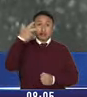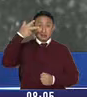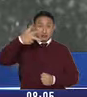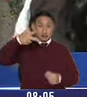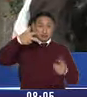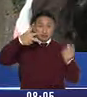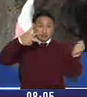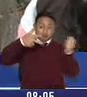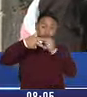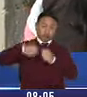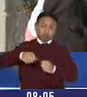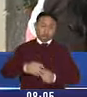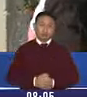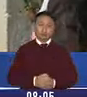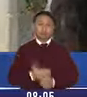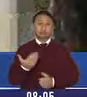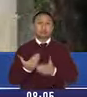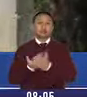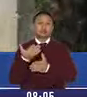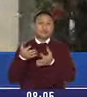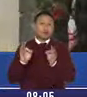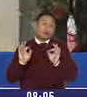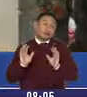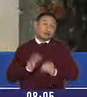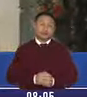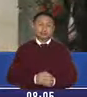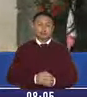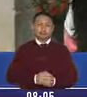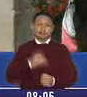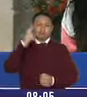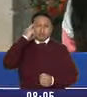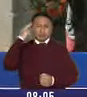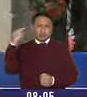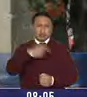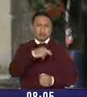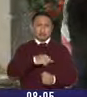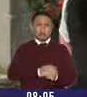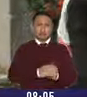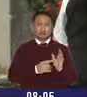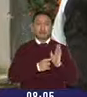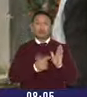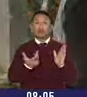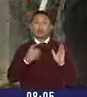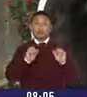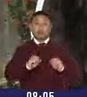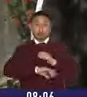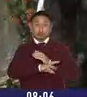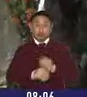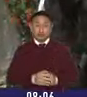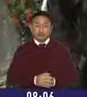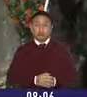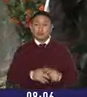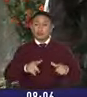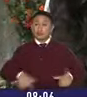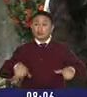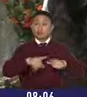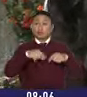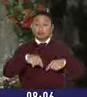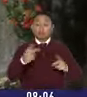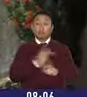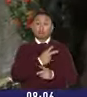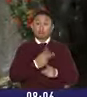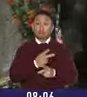vigilancia. Creo que es una nueva modalidad. De pronto están haciendo eso para dejar señalado dónde pueden robar. Esta zona está peligroso, no